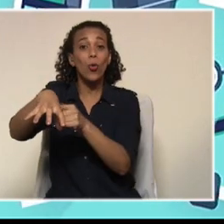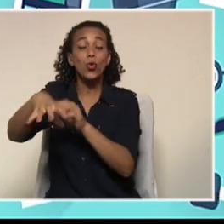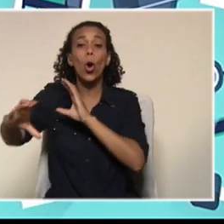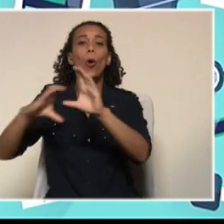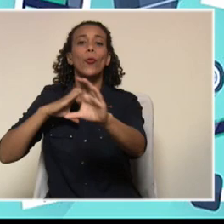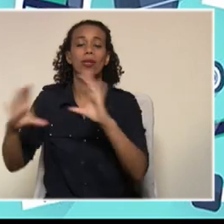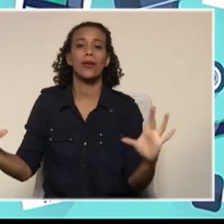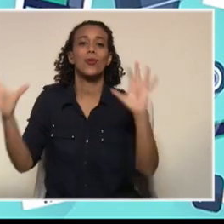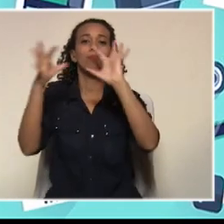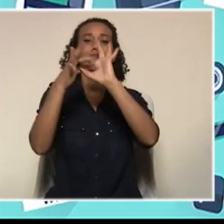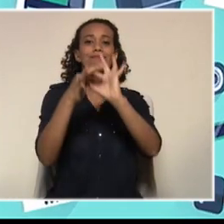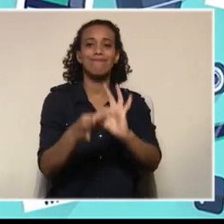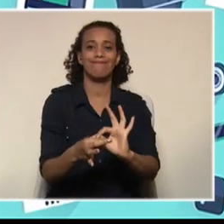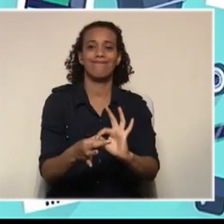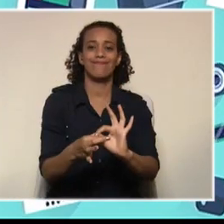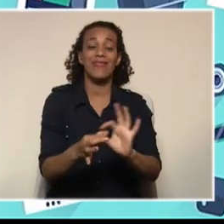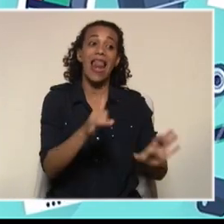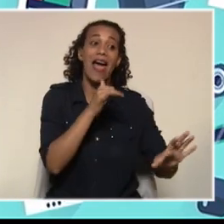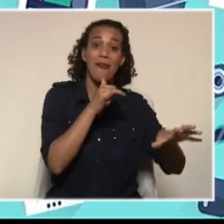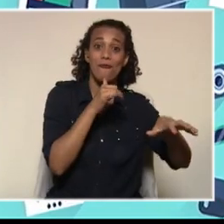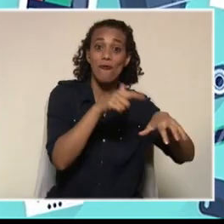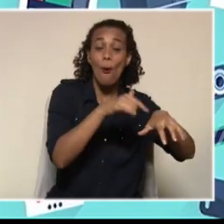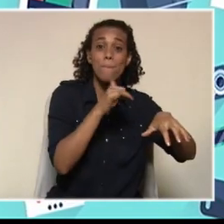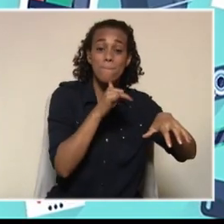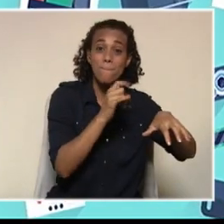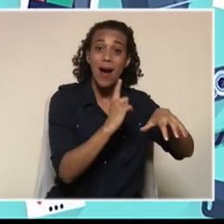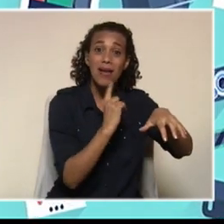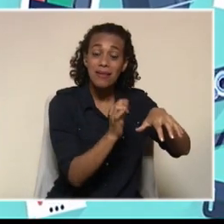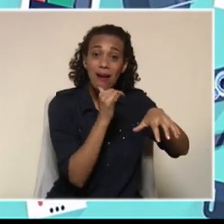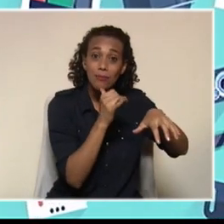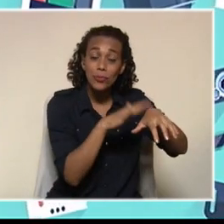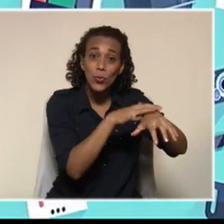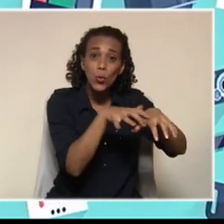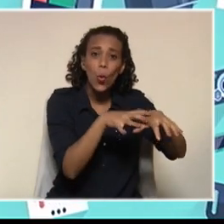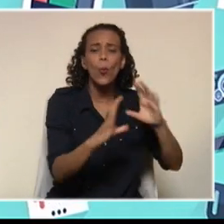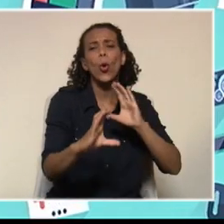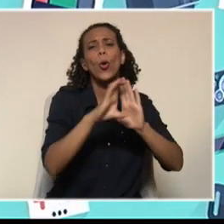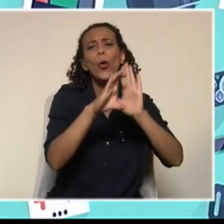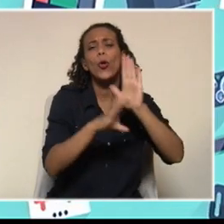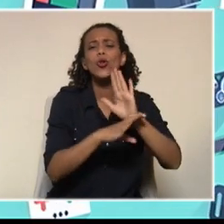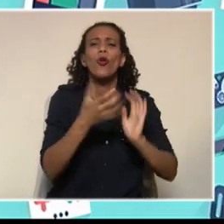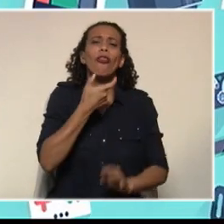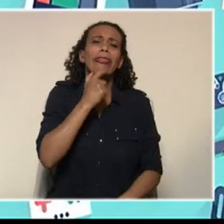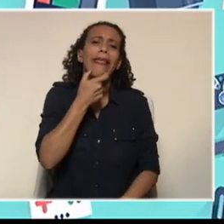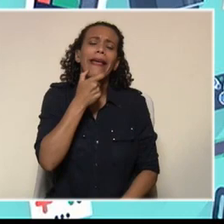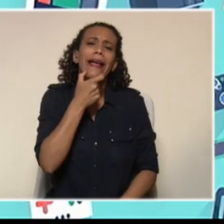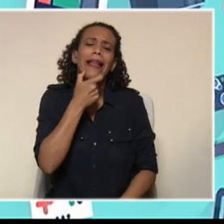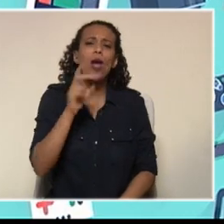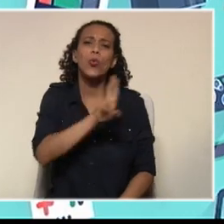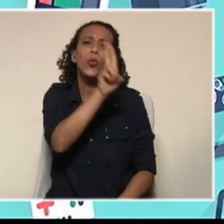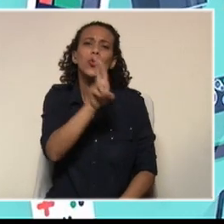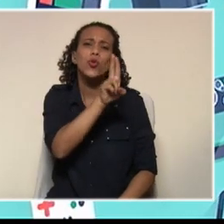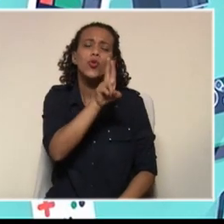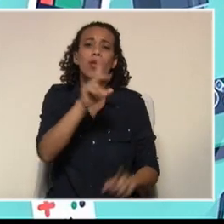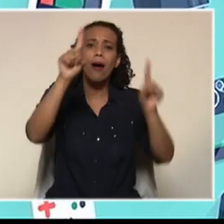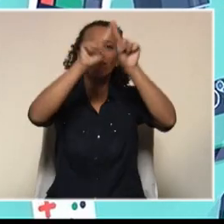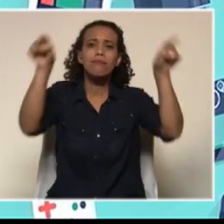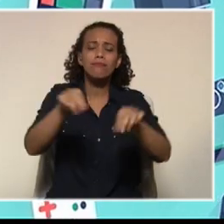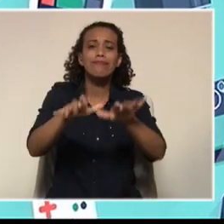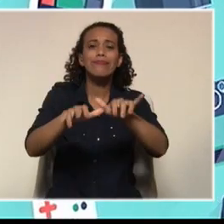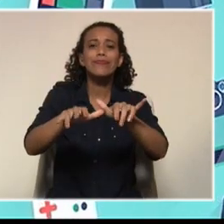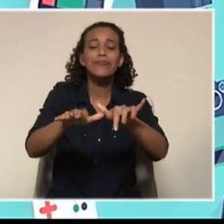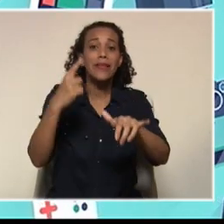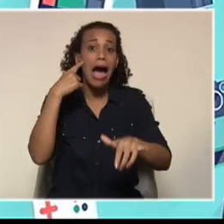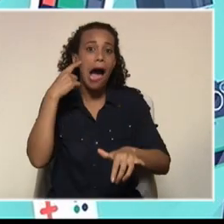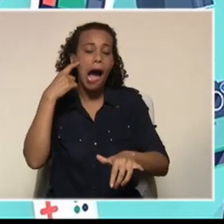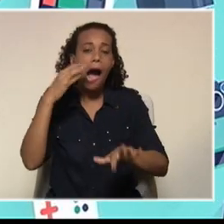de comunicación. Aquí podemos poner de ejemplo claro y preciso un curso de inglés donde puedes utilizar la parte de